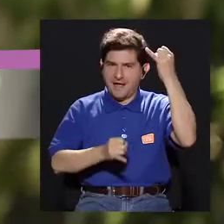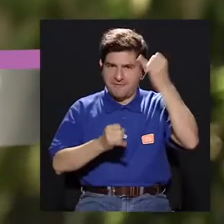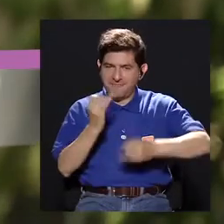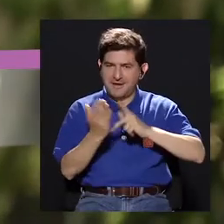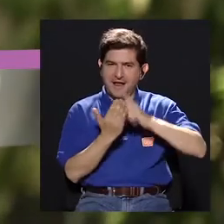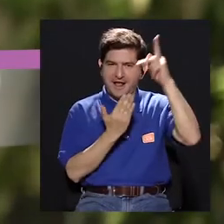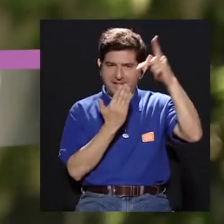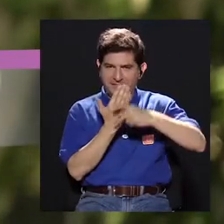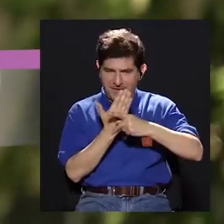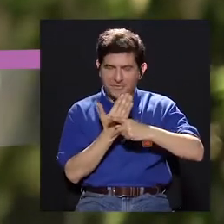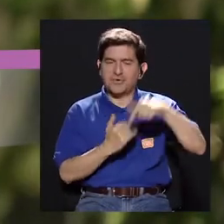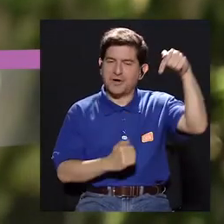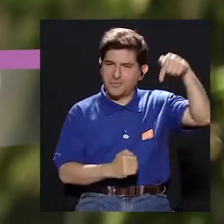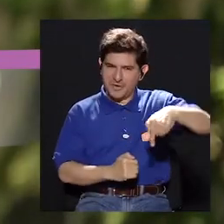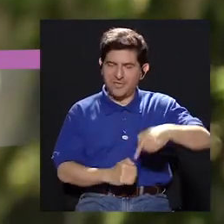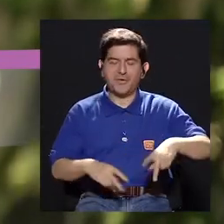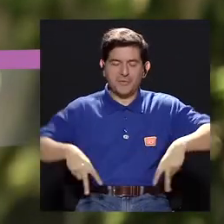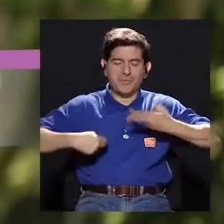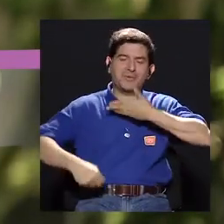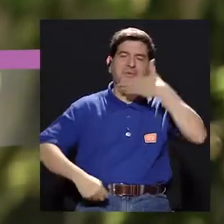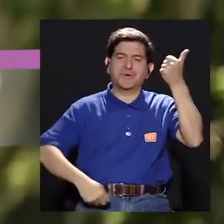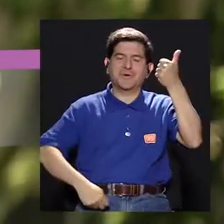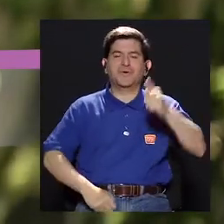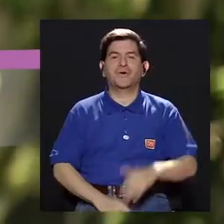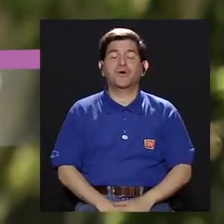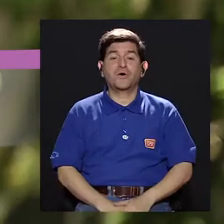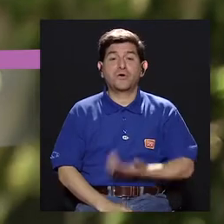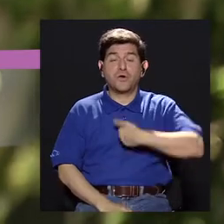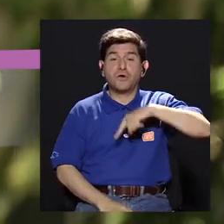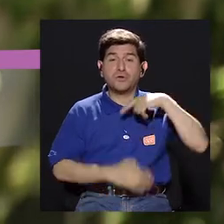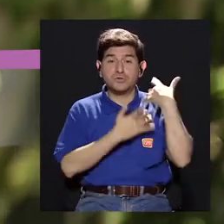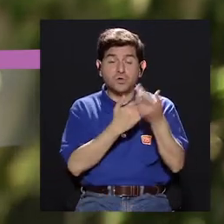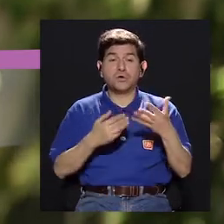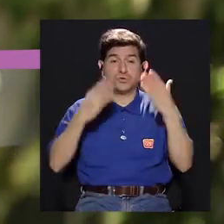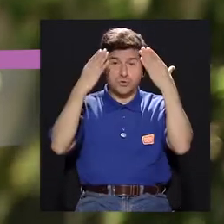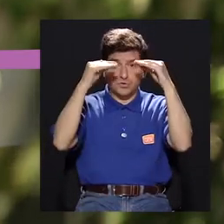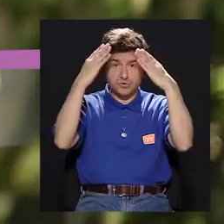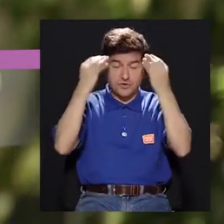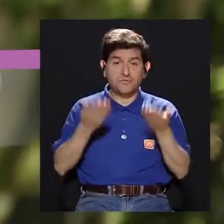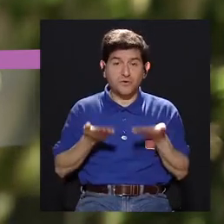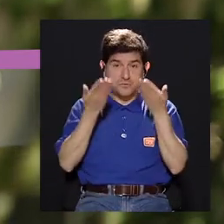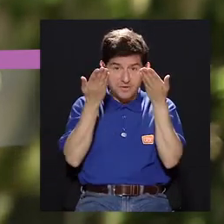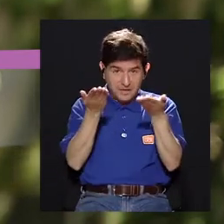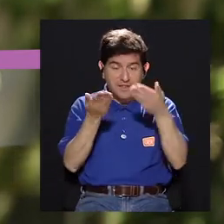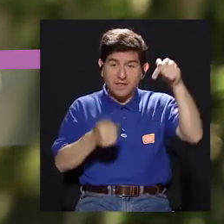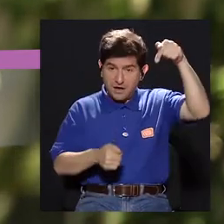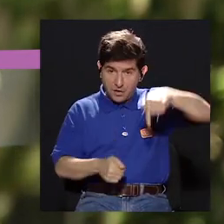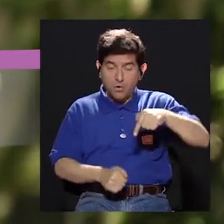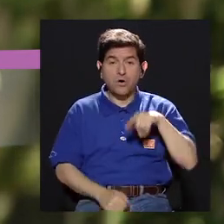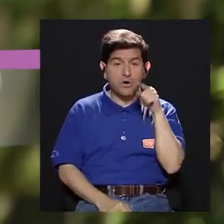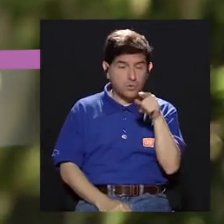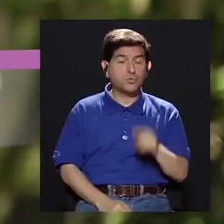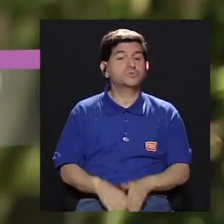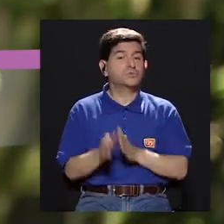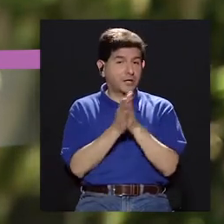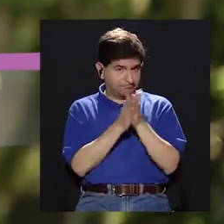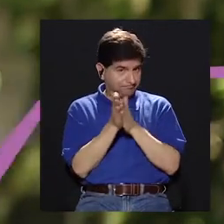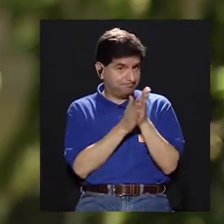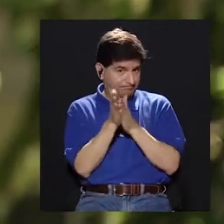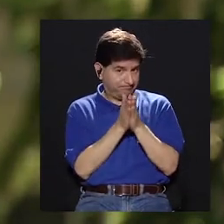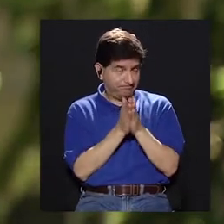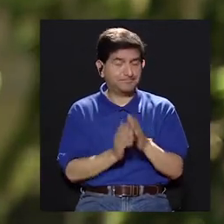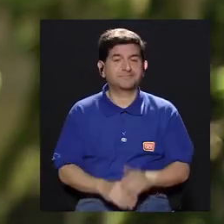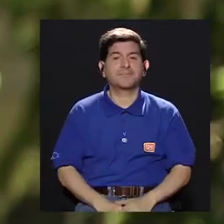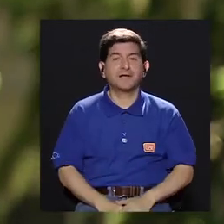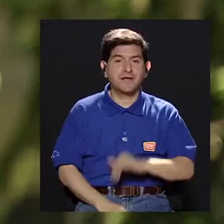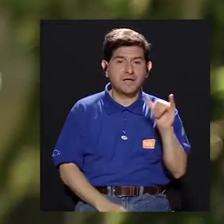Hemos llegado al final de un capítulo más de Vivir Mejor. Esperamos que la información que le brindamos el día de hoy sea de gran